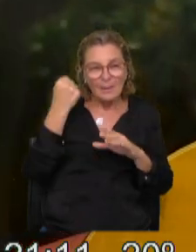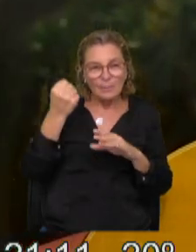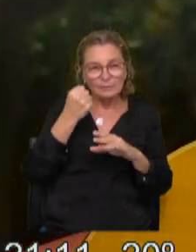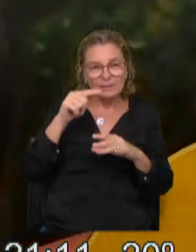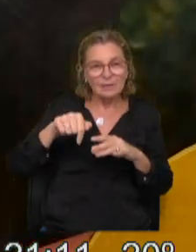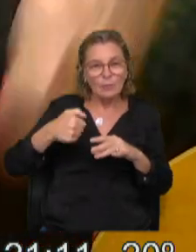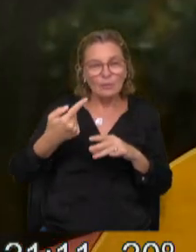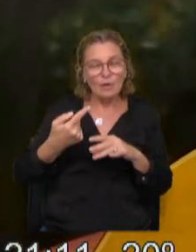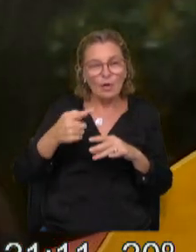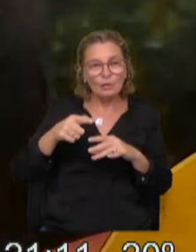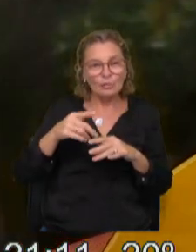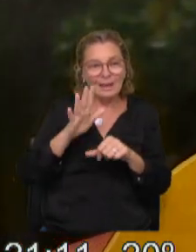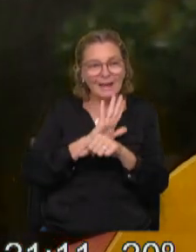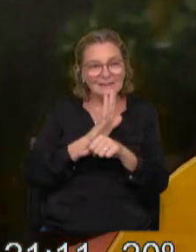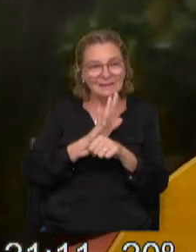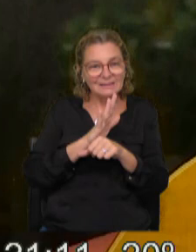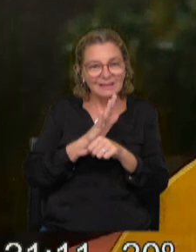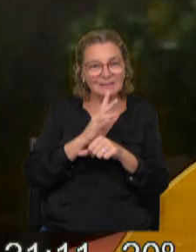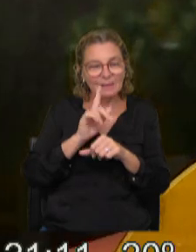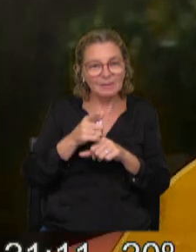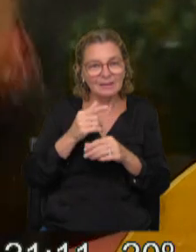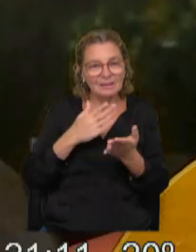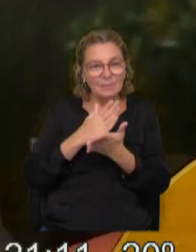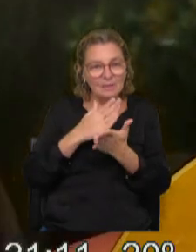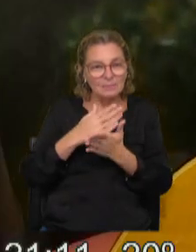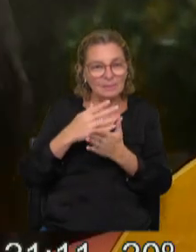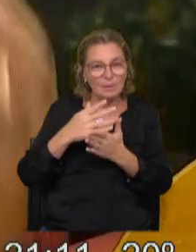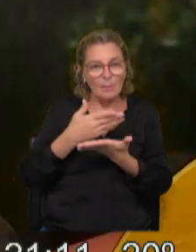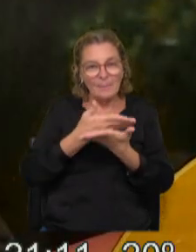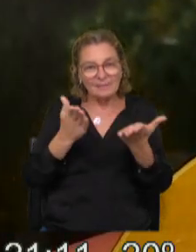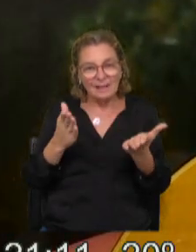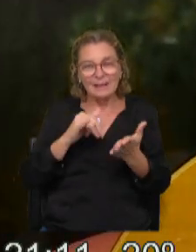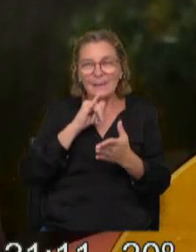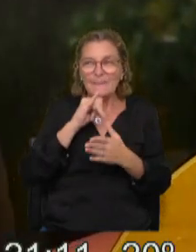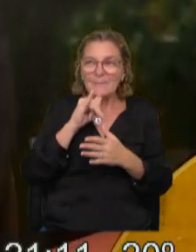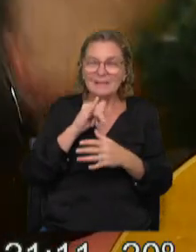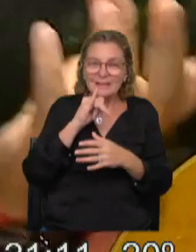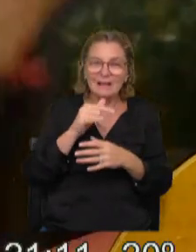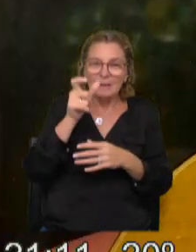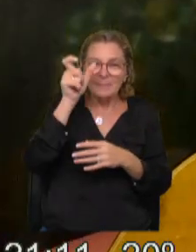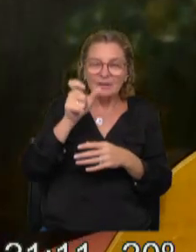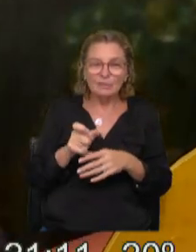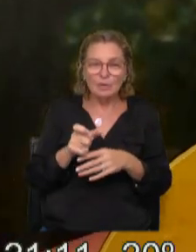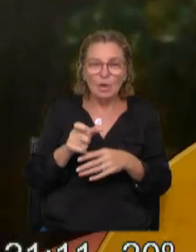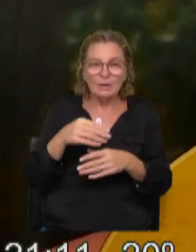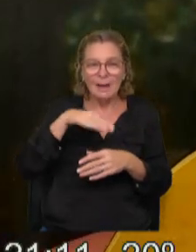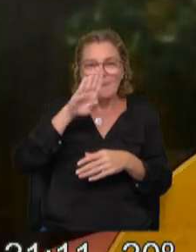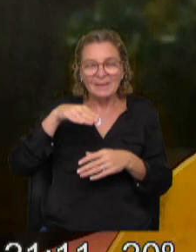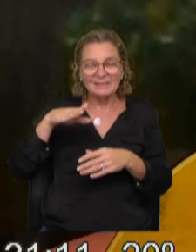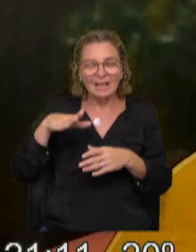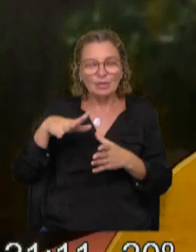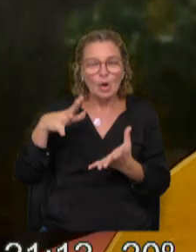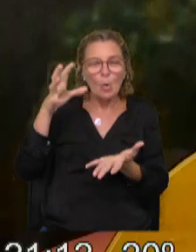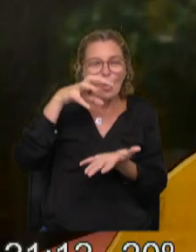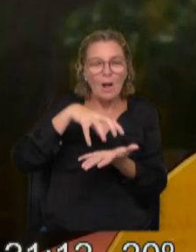fue otros artistas que han salido, que siempre llevando también los paisajes, el mensaje de los personajes, pintando el pueblo,